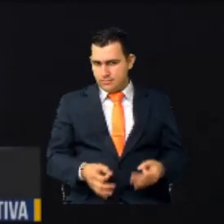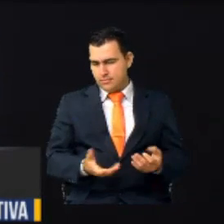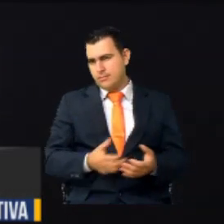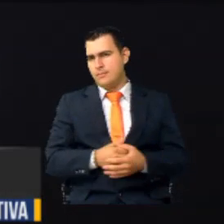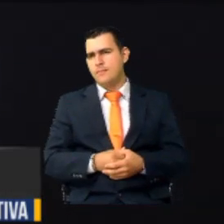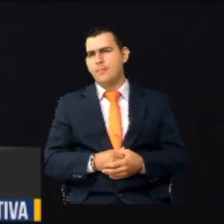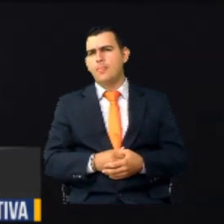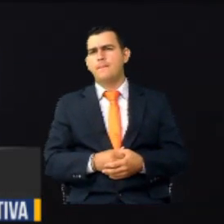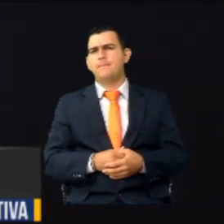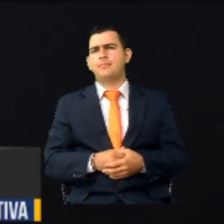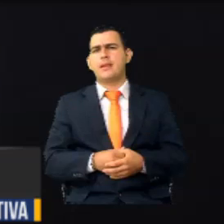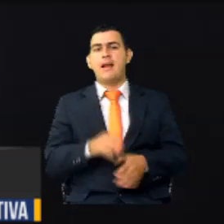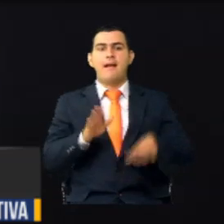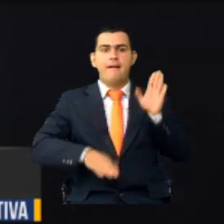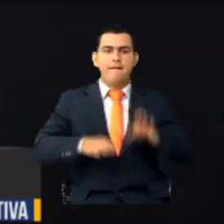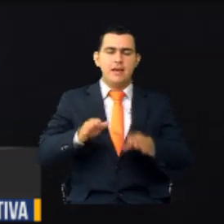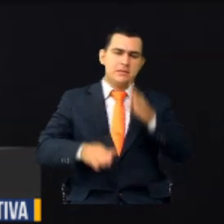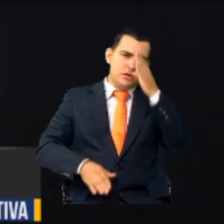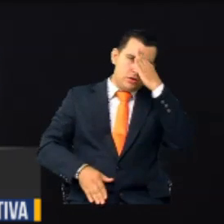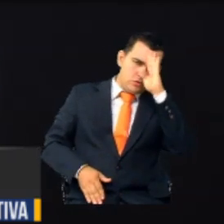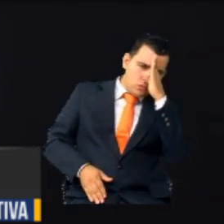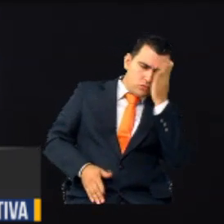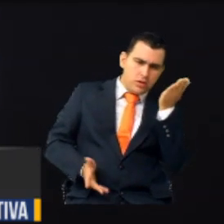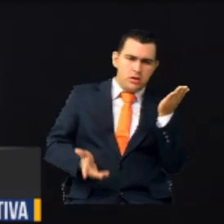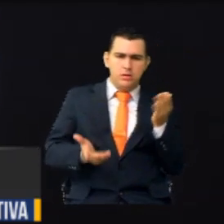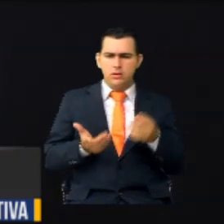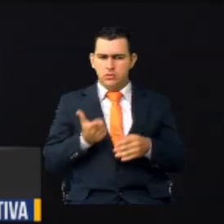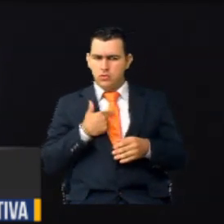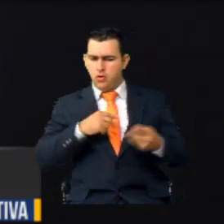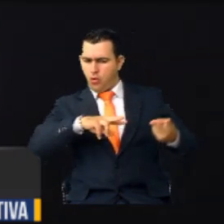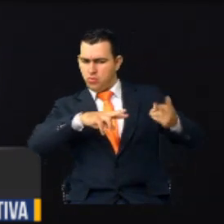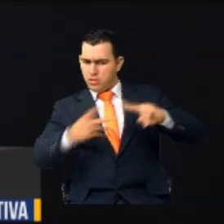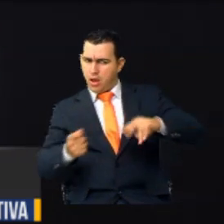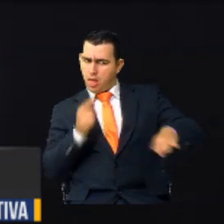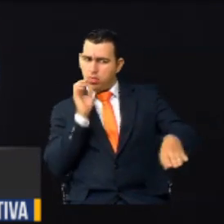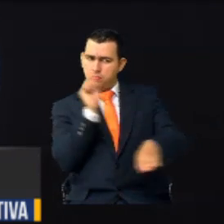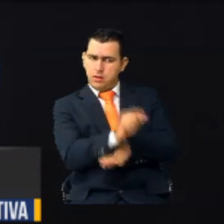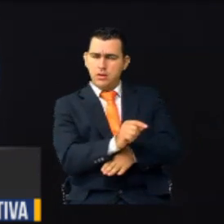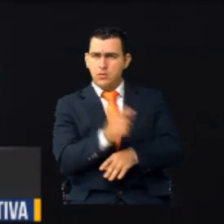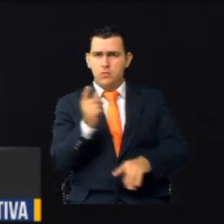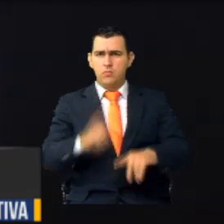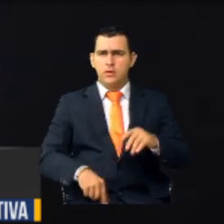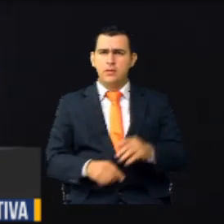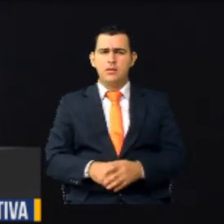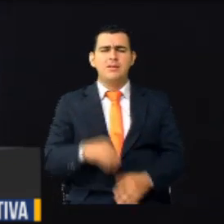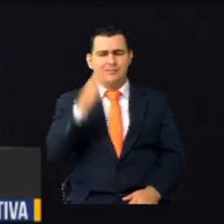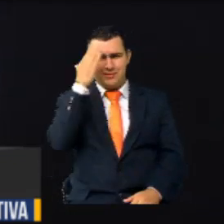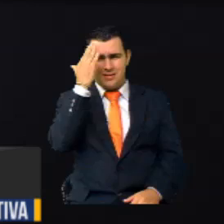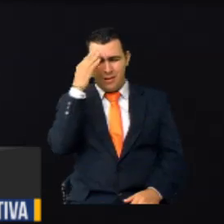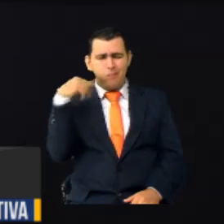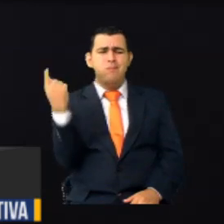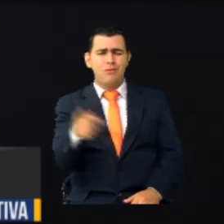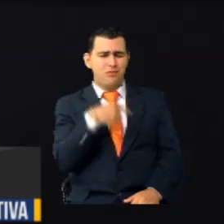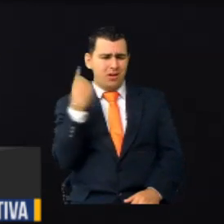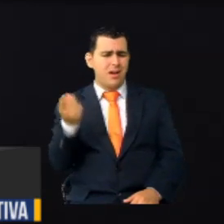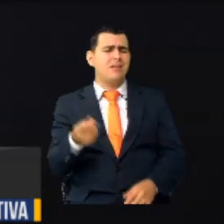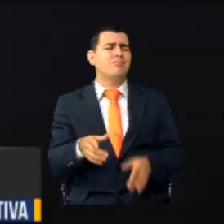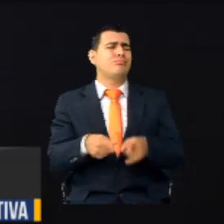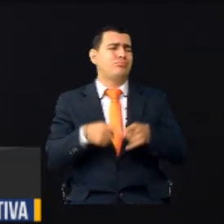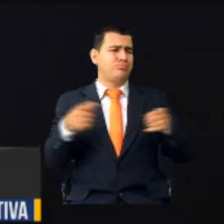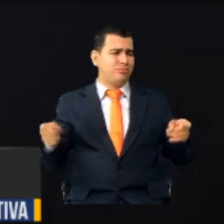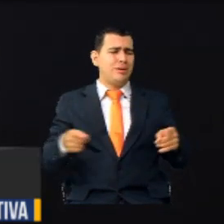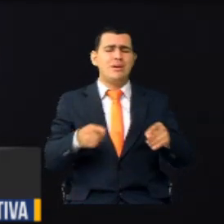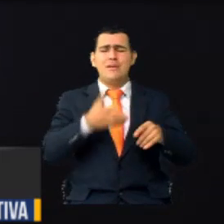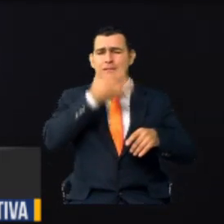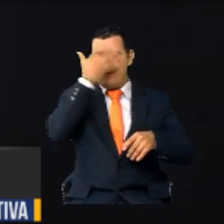existe el beneficio de la duda, el beneficio de la buena fe, y mientras no se demuestre lo contrario, porque usted sabe que se han visto tantos casos en las